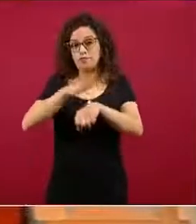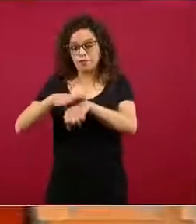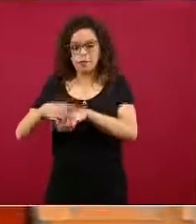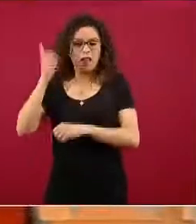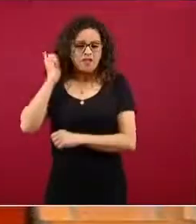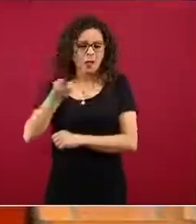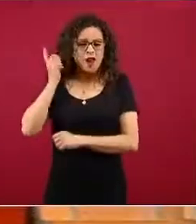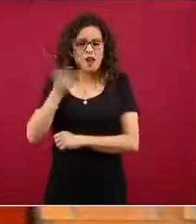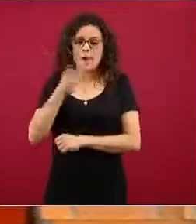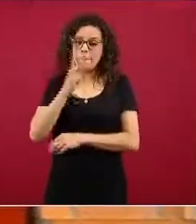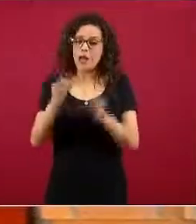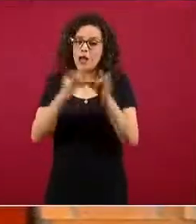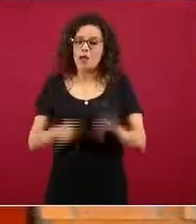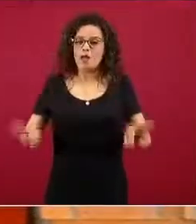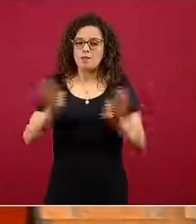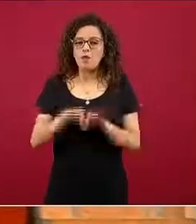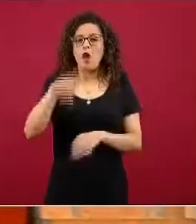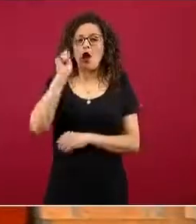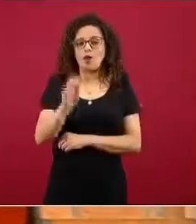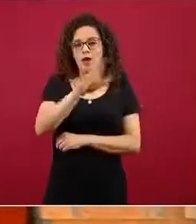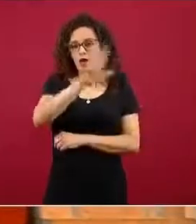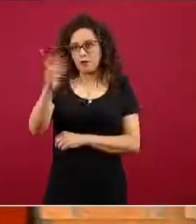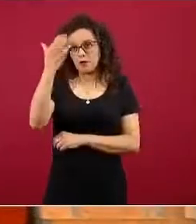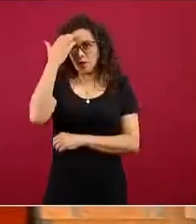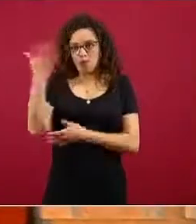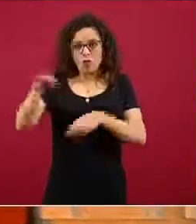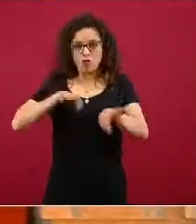también este esfuerzo que han hecho el personal de salud,